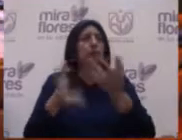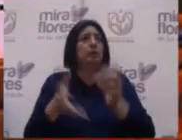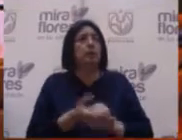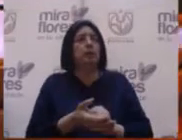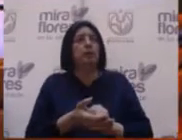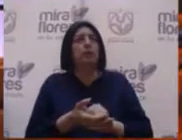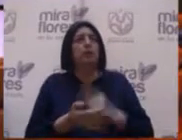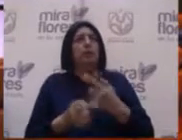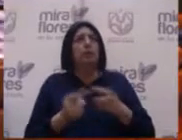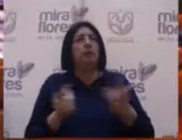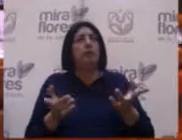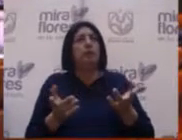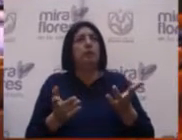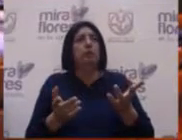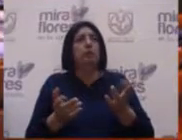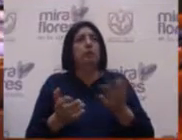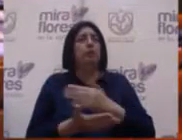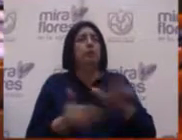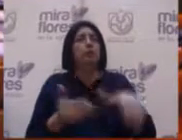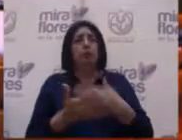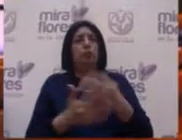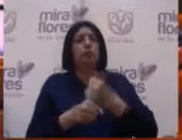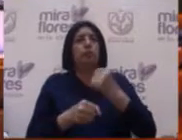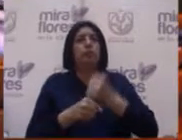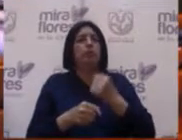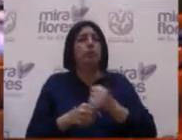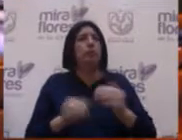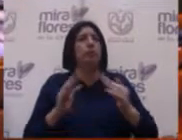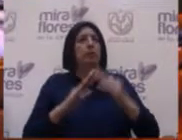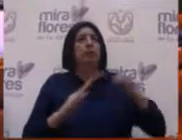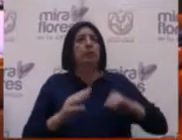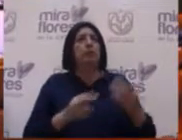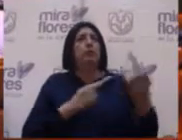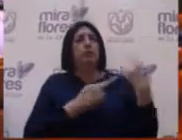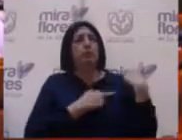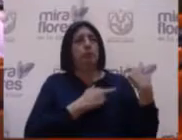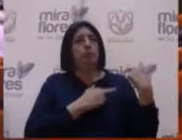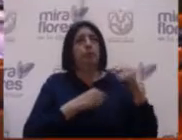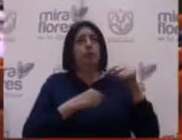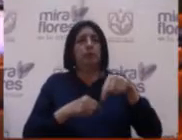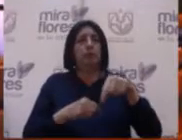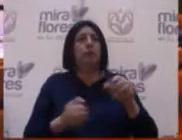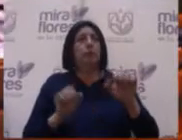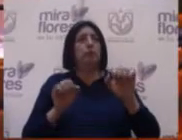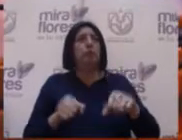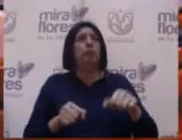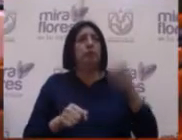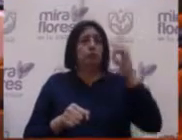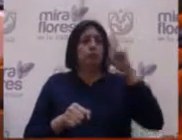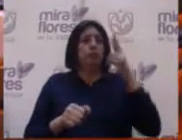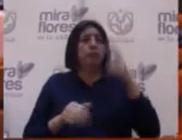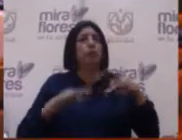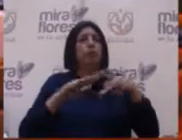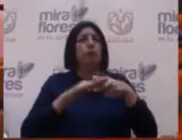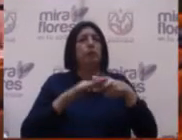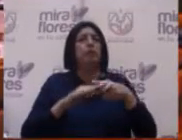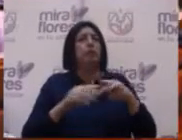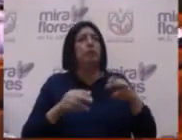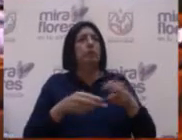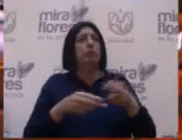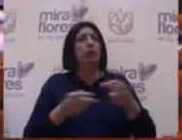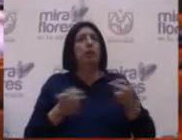las funciones de todos los funcionarios de la municipalidad, tiene responsabilidad en este hecho, y por lo tanto habíamos pedido que se le suspenda temporalmente hasta